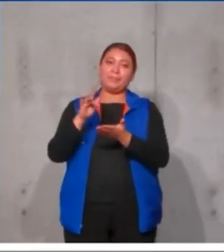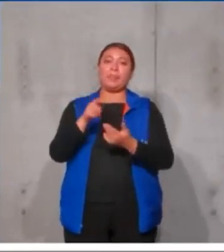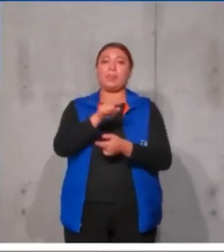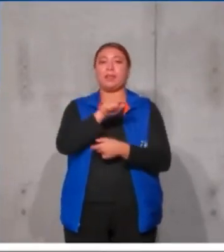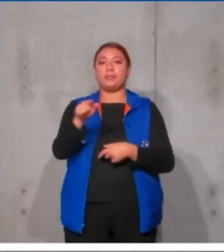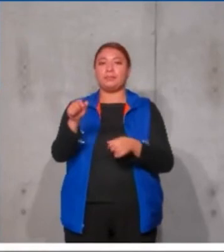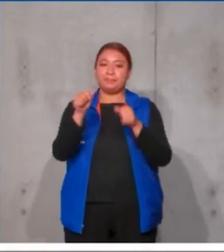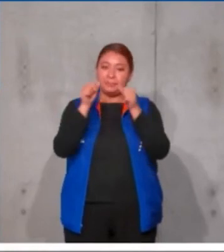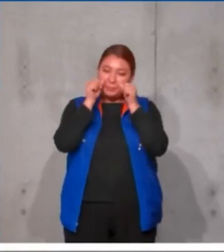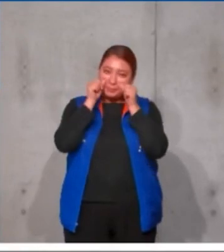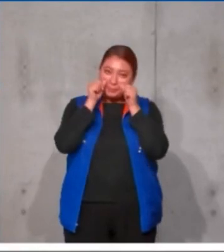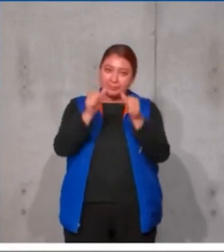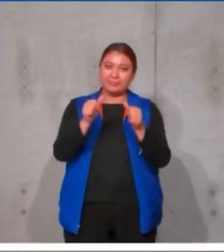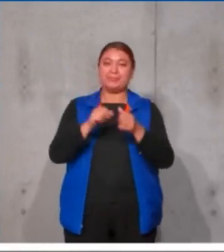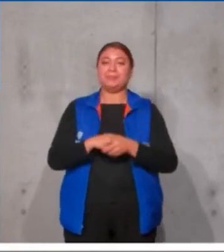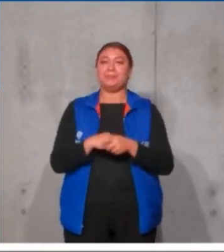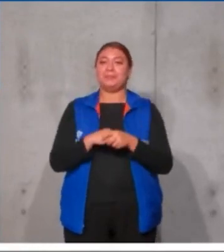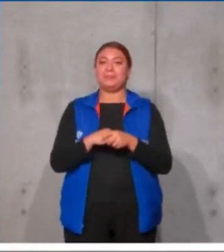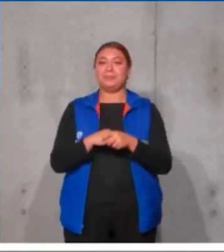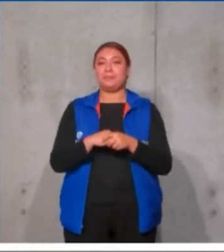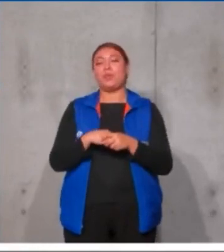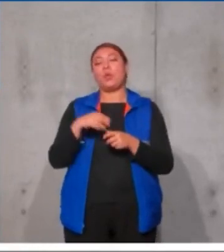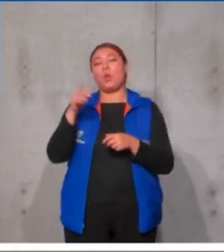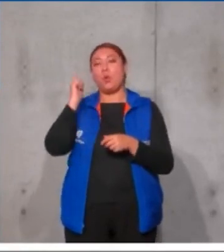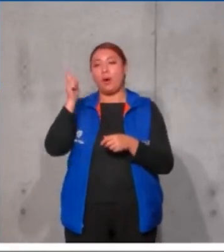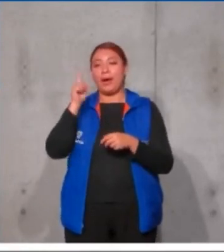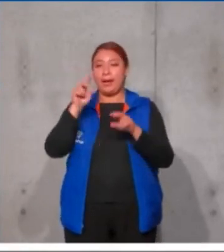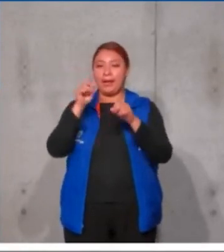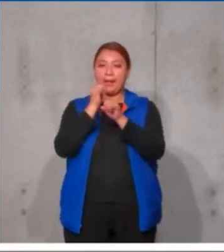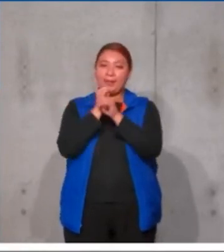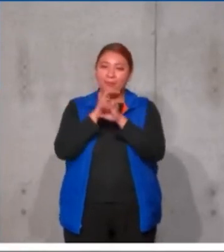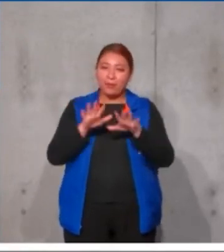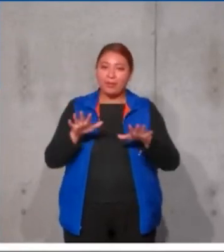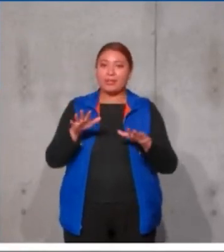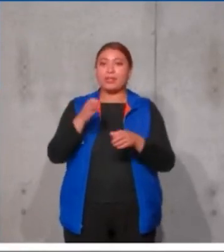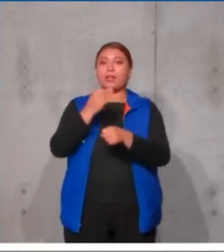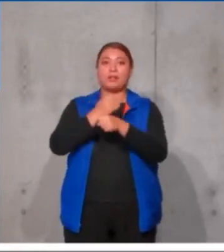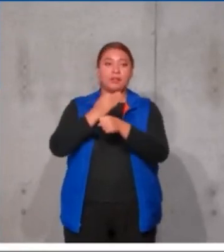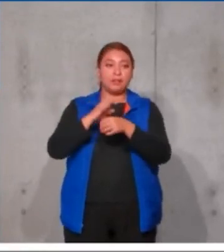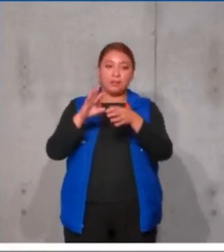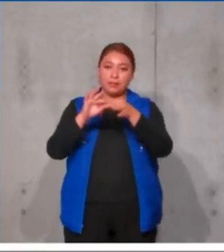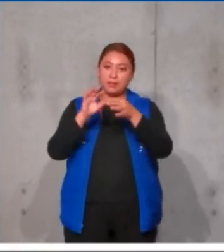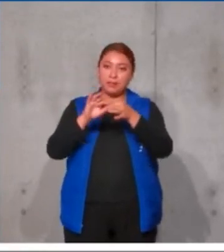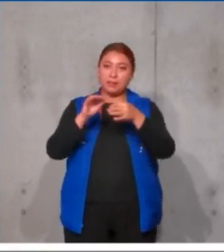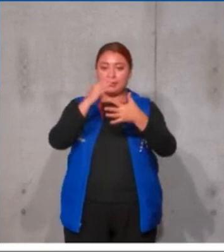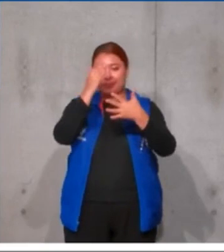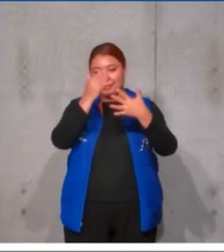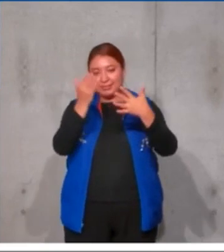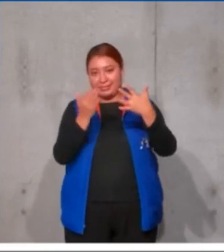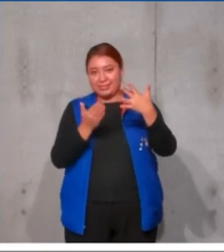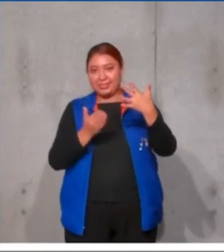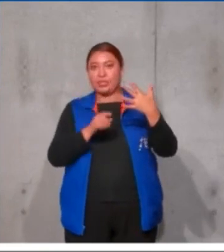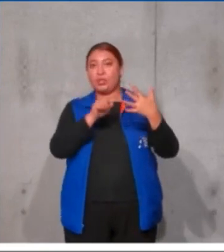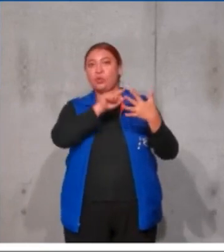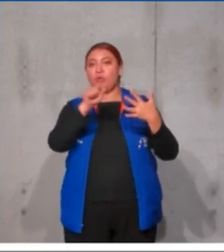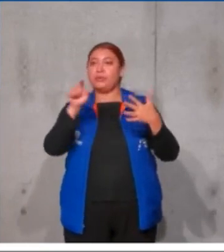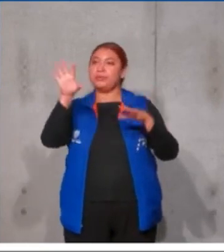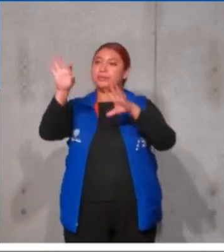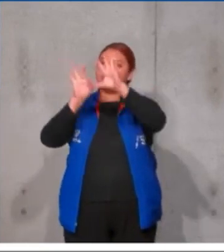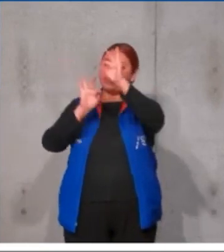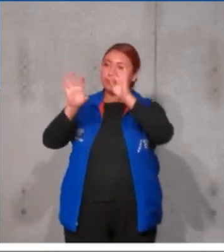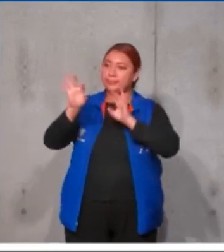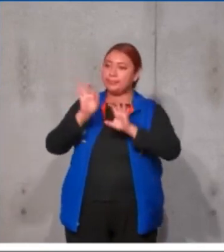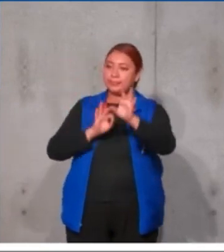agradezco mucho su atención. Espero que encuentren útil, ¿no?, esta metodología que desarrollé